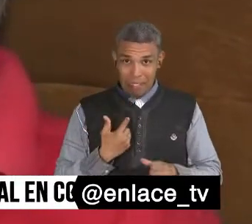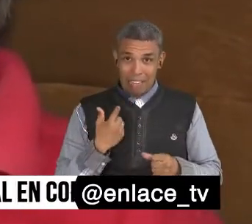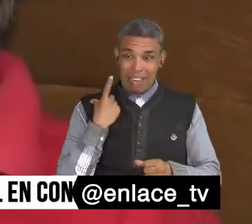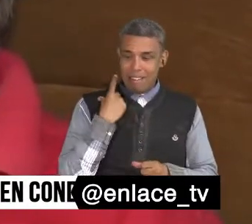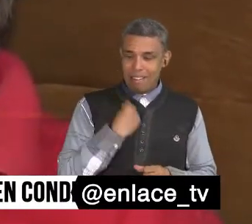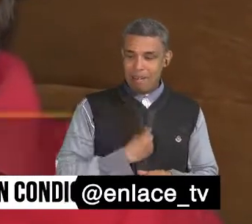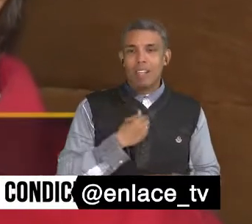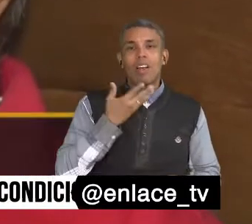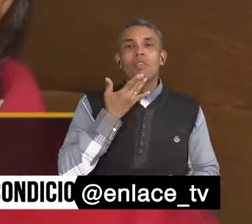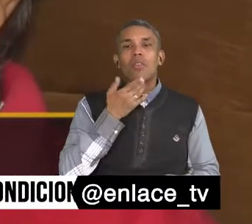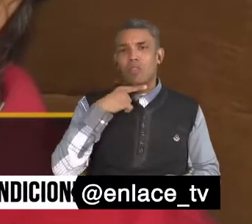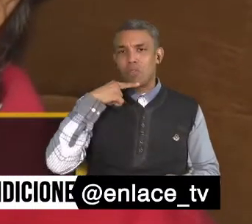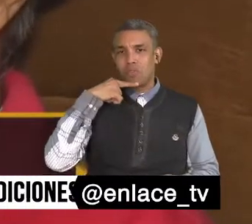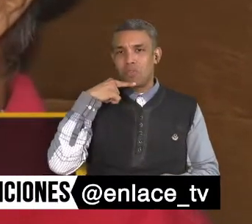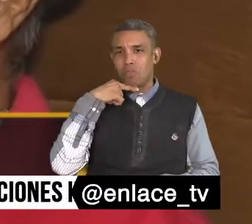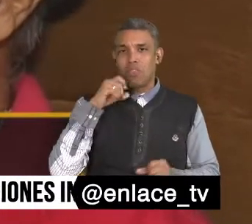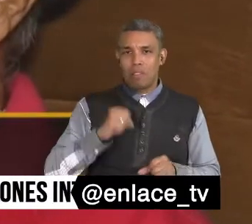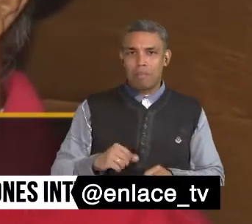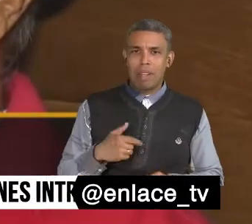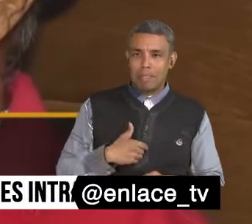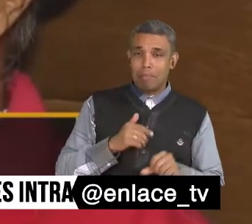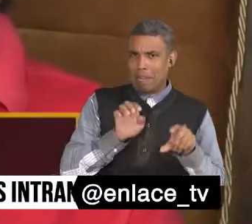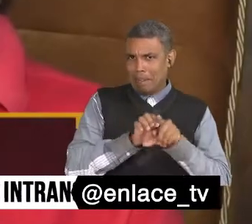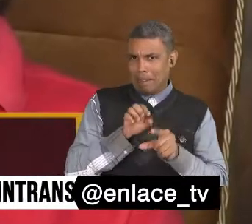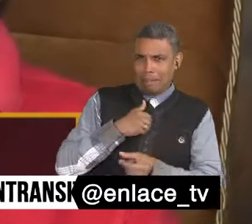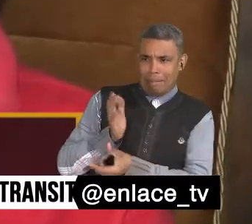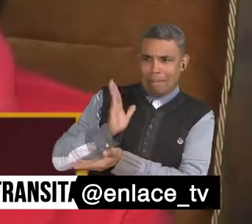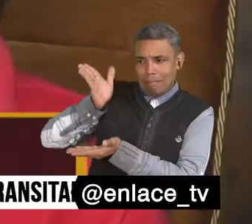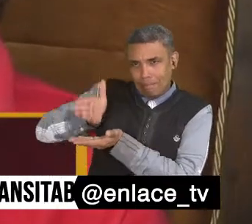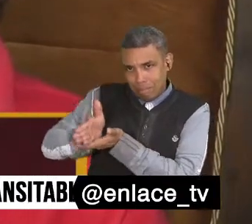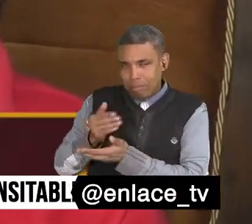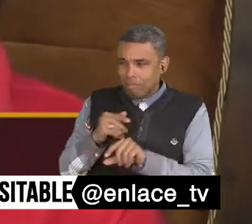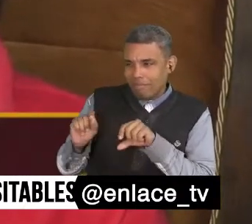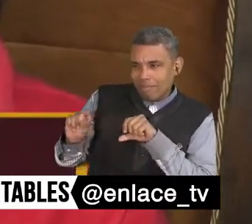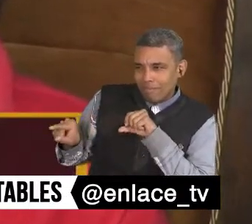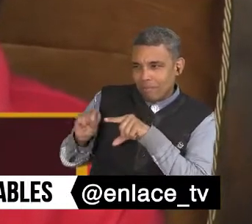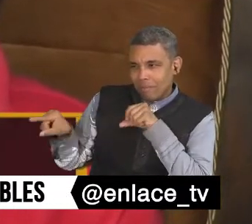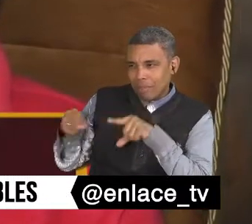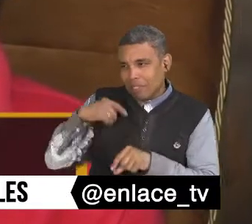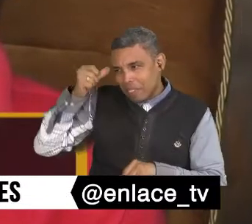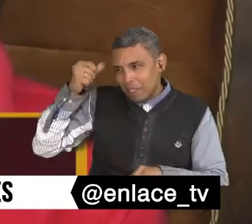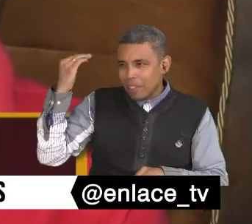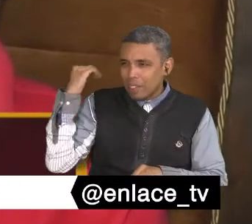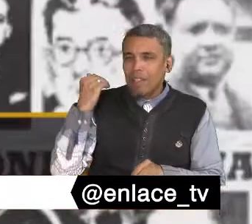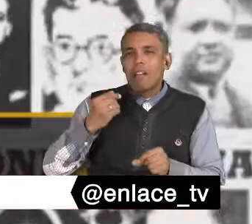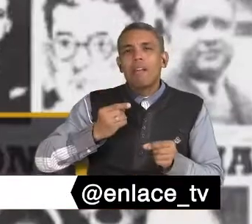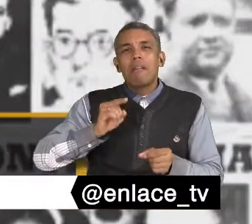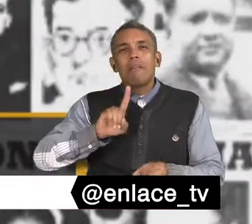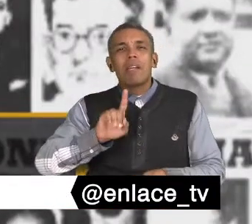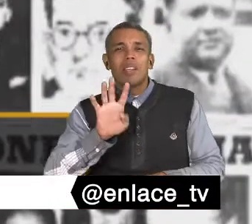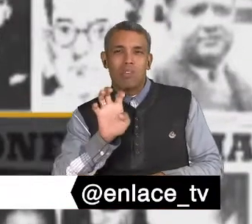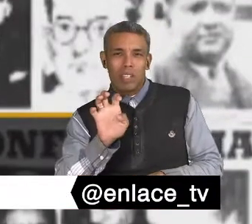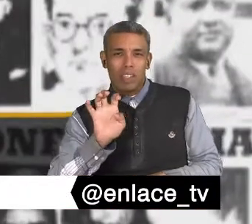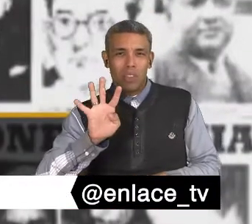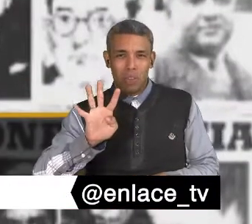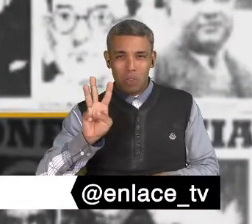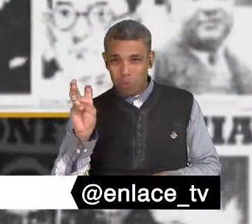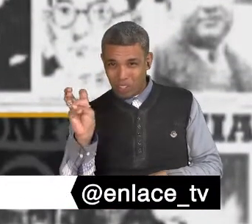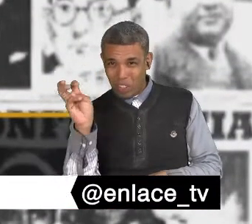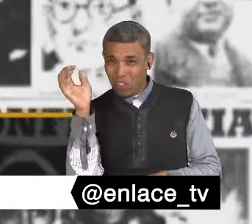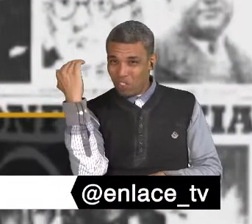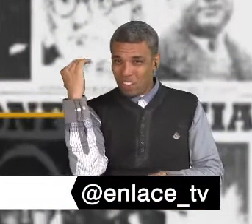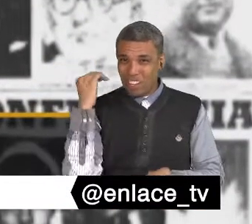en su residencia del barrio Galán al periodismo de Enlace Noticias y así recordar también el 9 de abril de 1948, fecha en que fue asesinado el